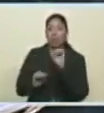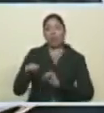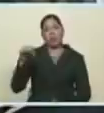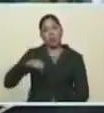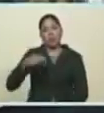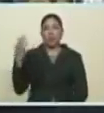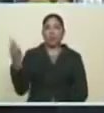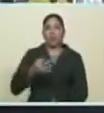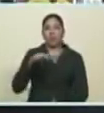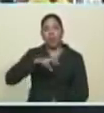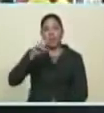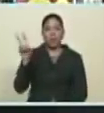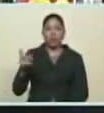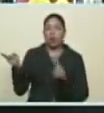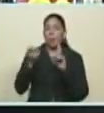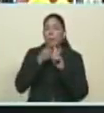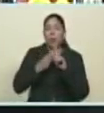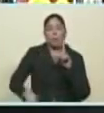lugar.